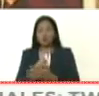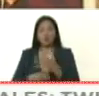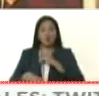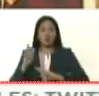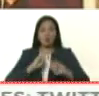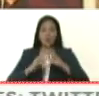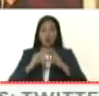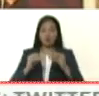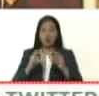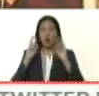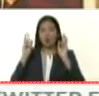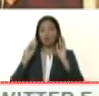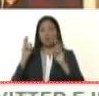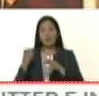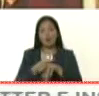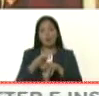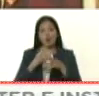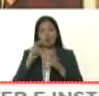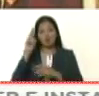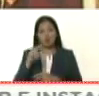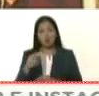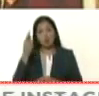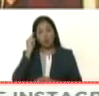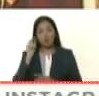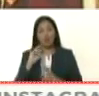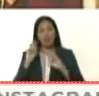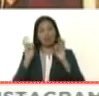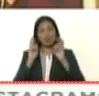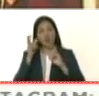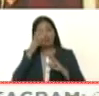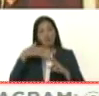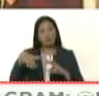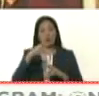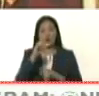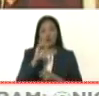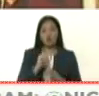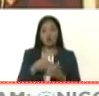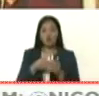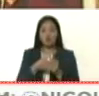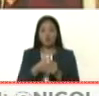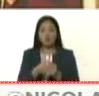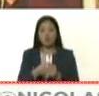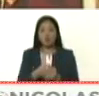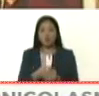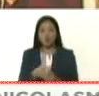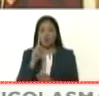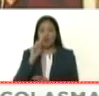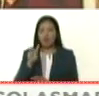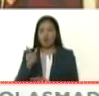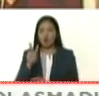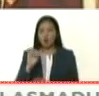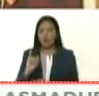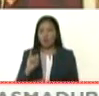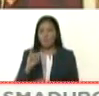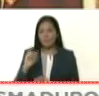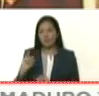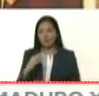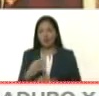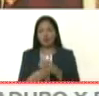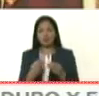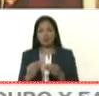atendiendo los temas de gobierno todos los días, los temas del pueblo, ellos andaban en sus marramucias, en